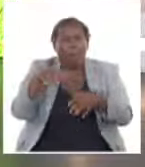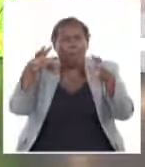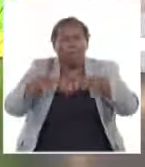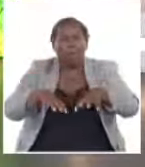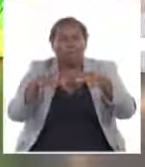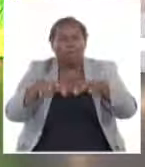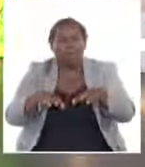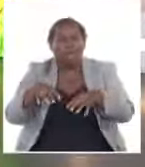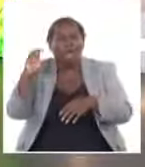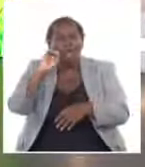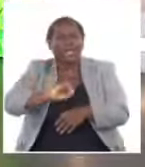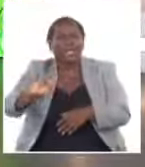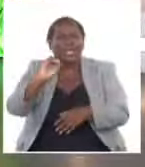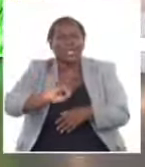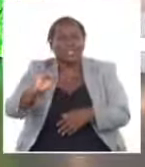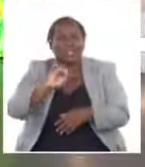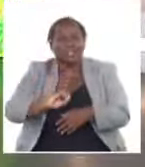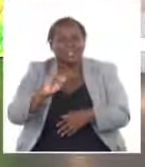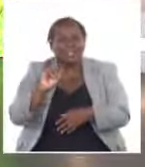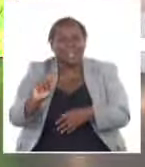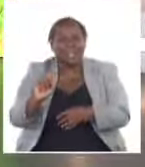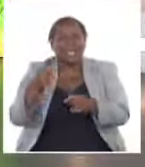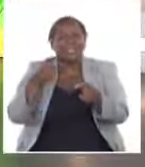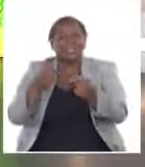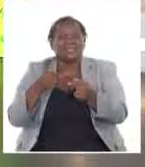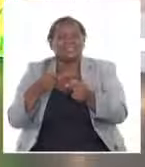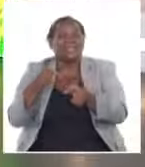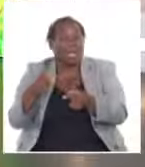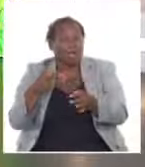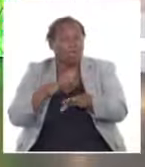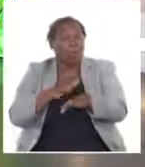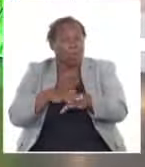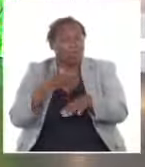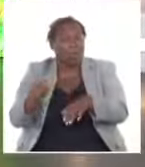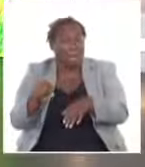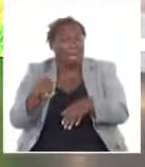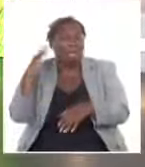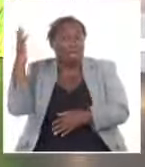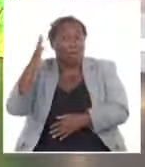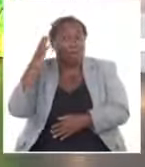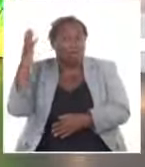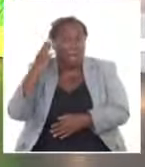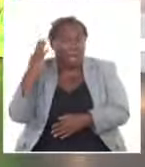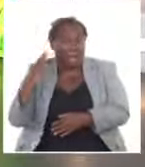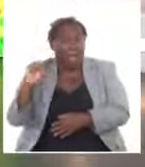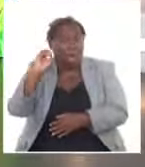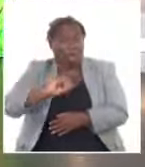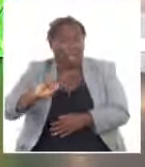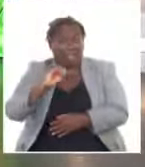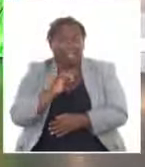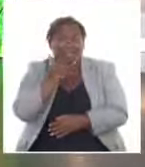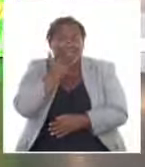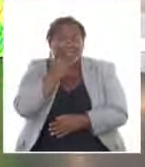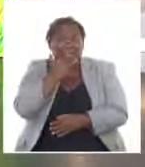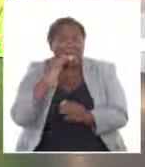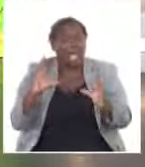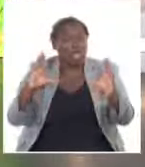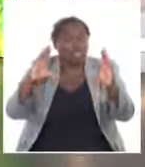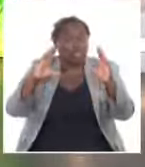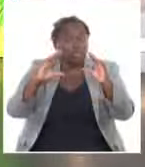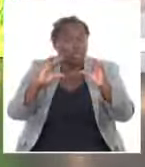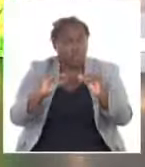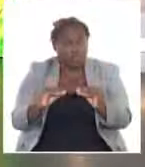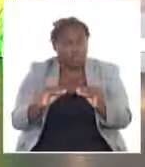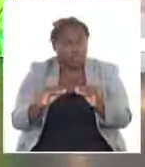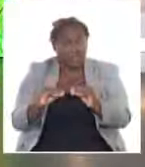algunos chubascos y lluvias asociados a las bandas externas del huracán que van a ir incrementándose gradualmente en la región oriental y desde horas de la noche hacia el sur